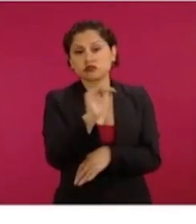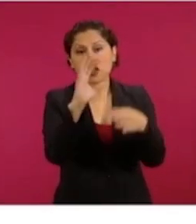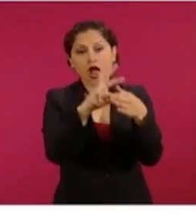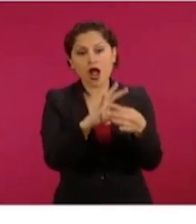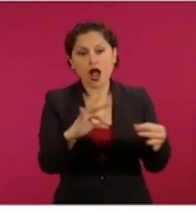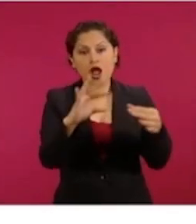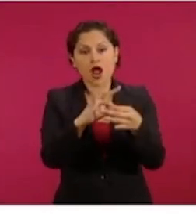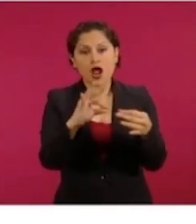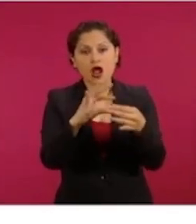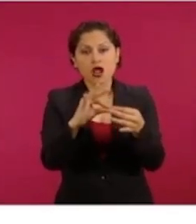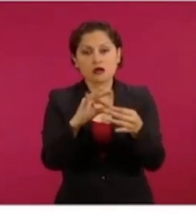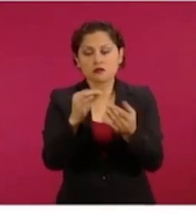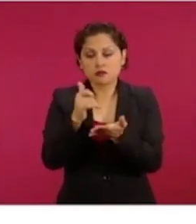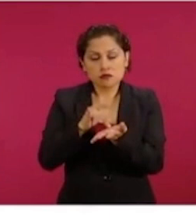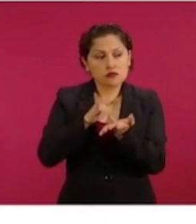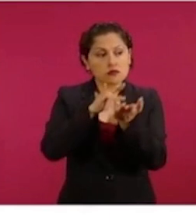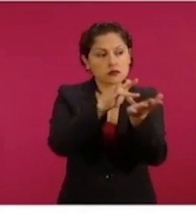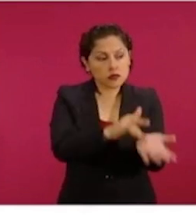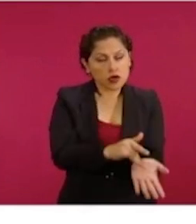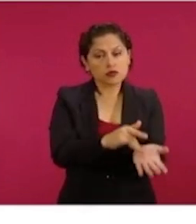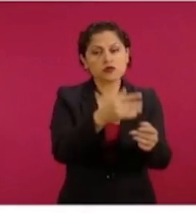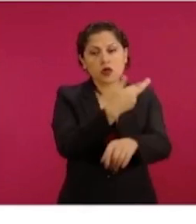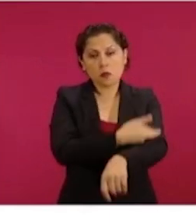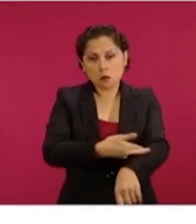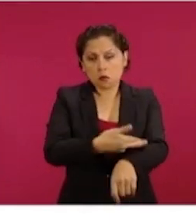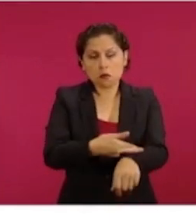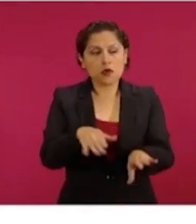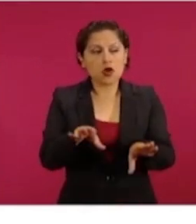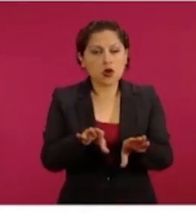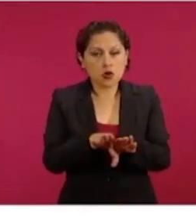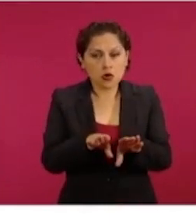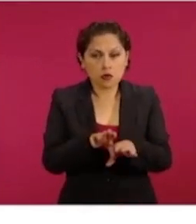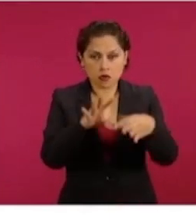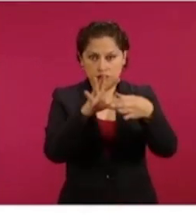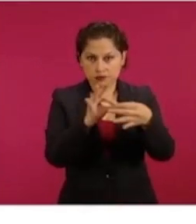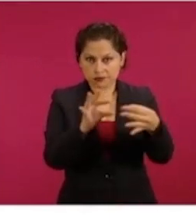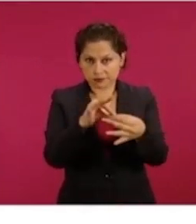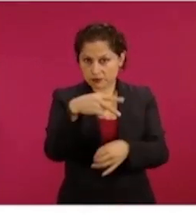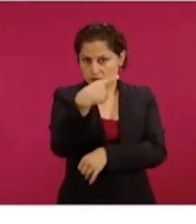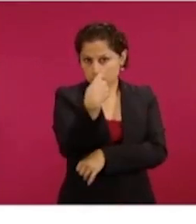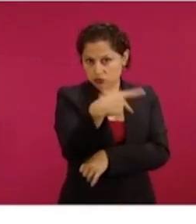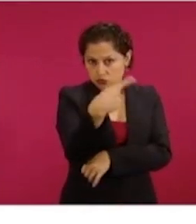apoyo de 25 mil pesos y las condiciones de